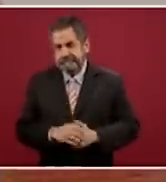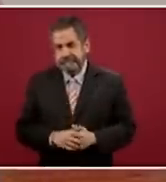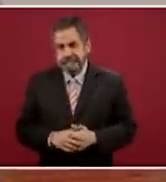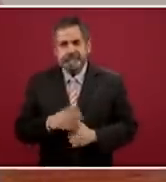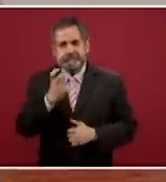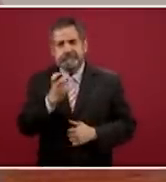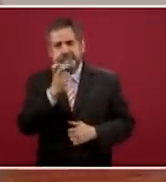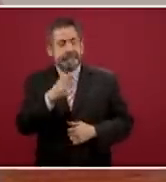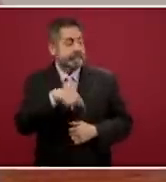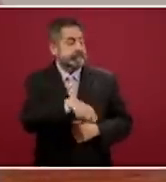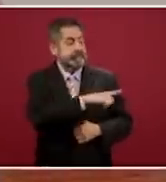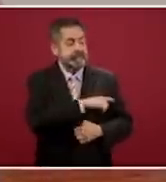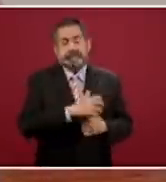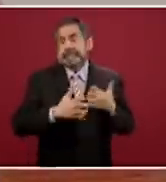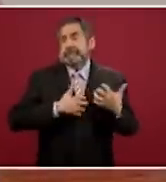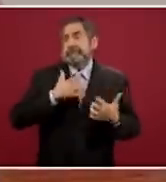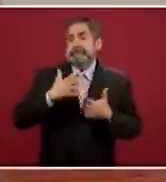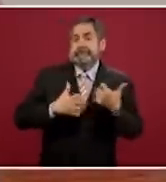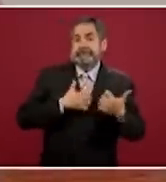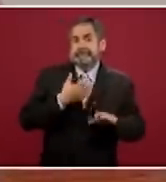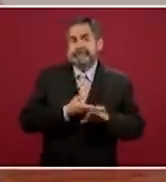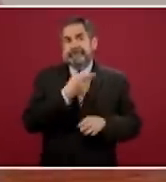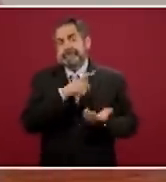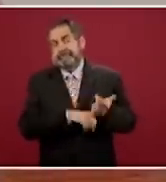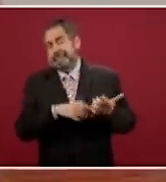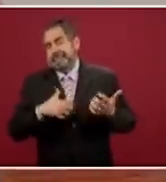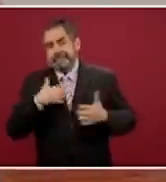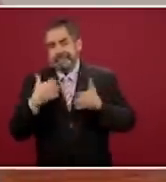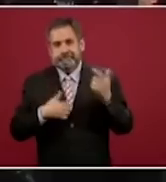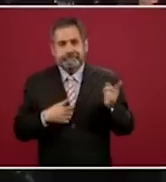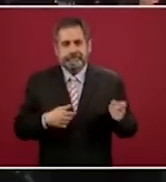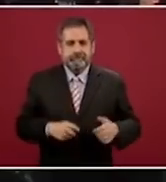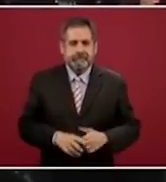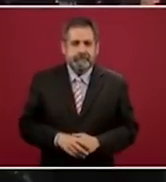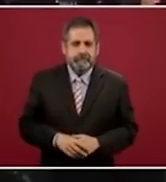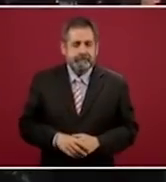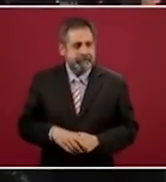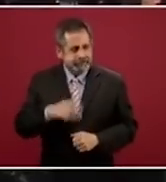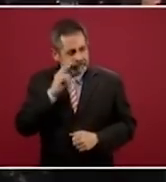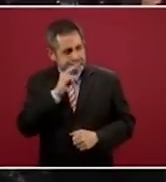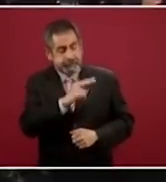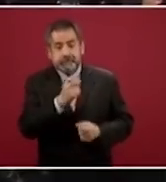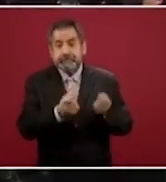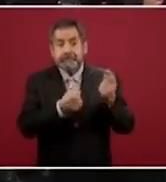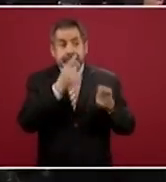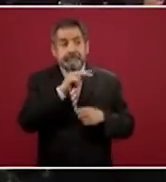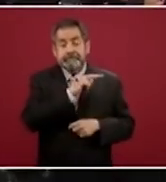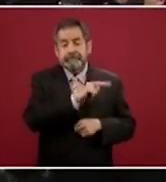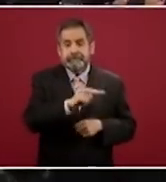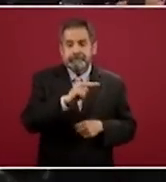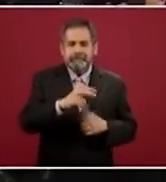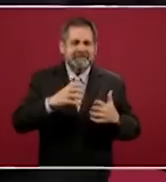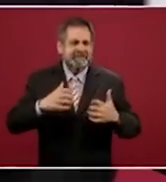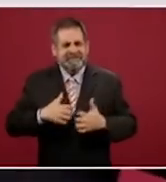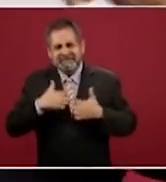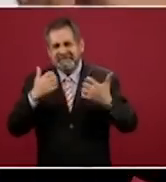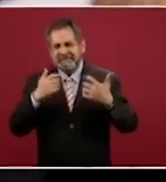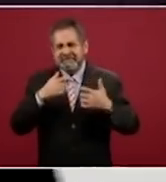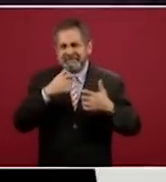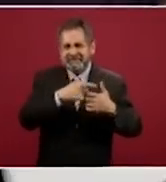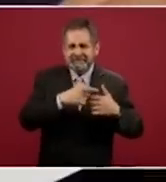Entonces están muy molestos. Vi a algunos rompiendo